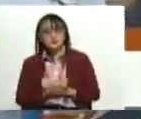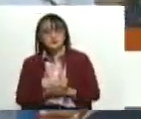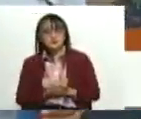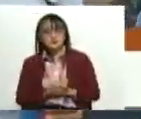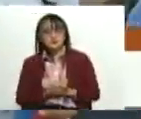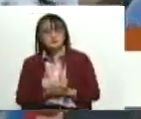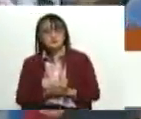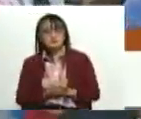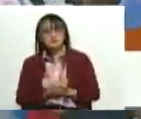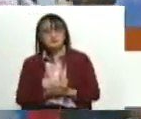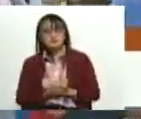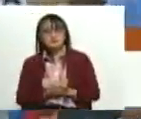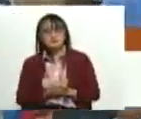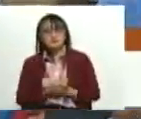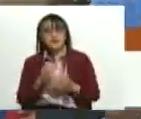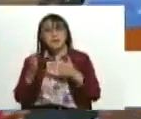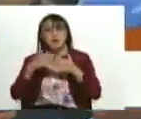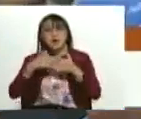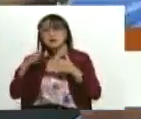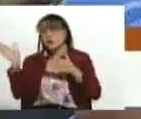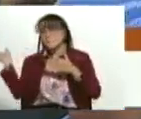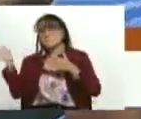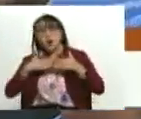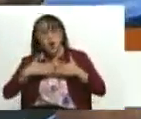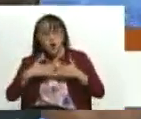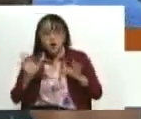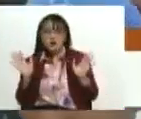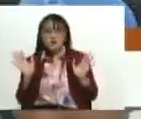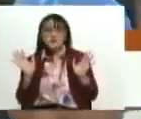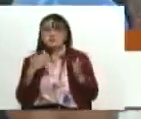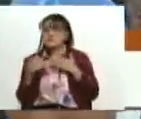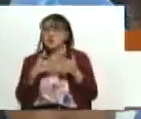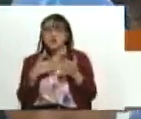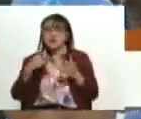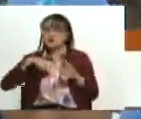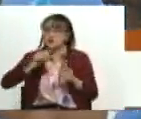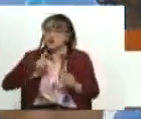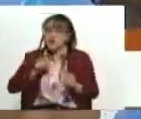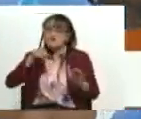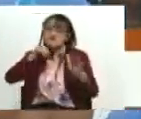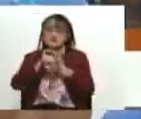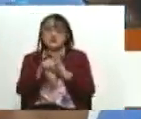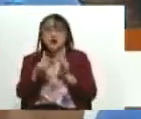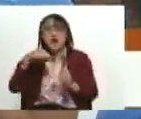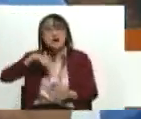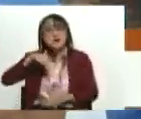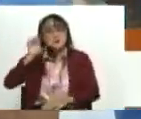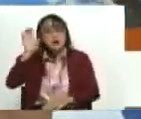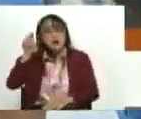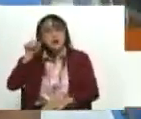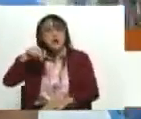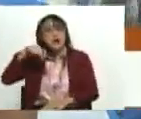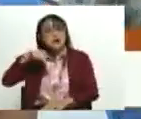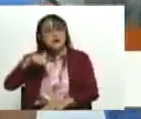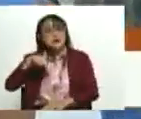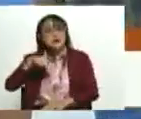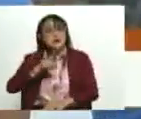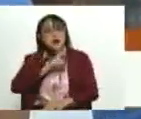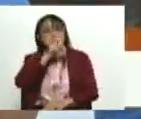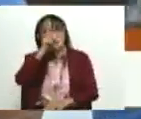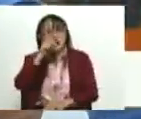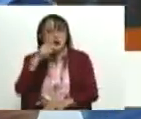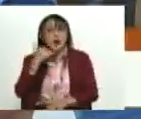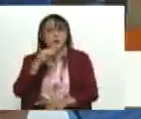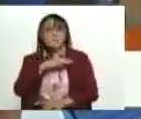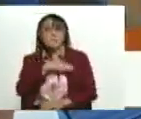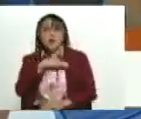Que nos van a tirar la puerta, nos metemos por la ventana. Pero aquí, aquí en este país, aquí en Upata, aquí en Guayana, nosotros tenemos